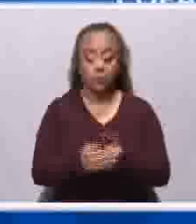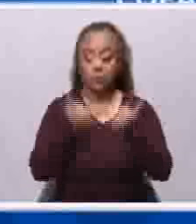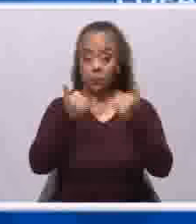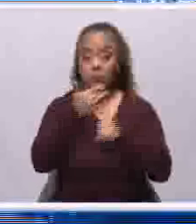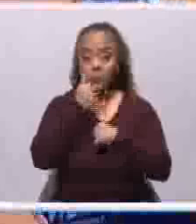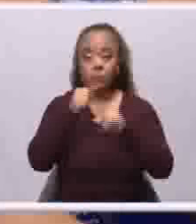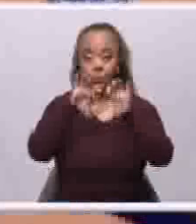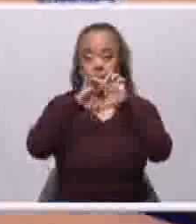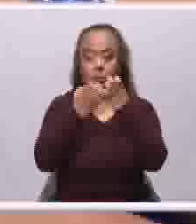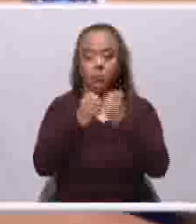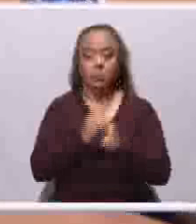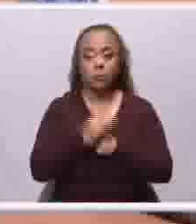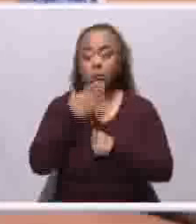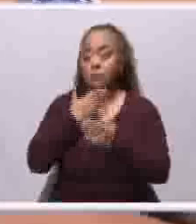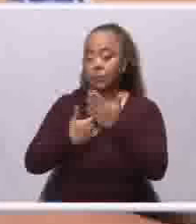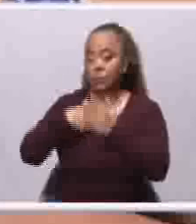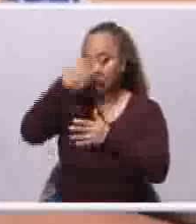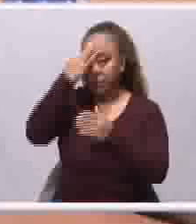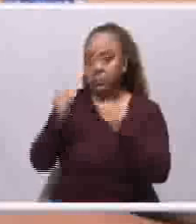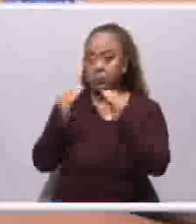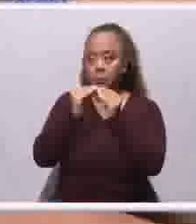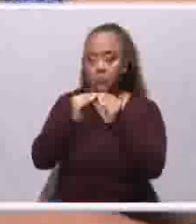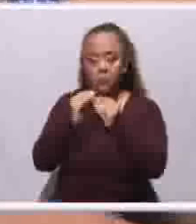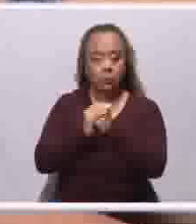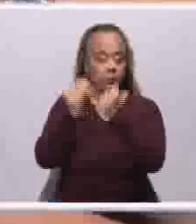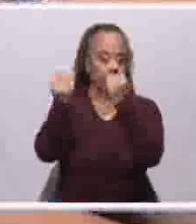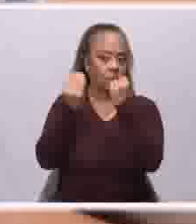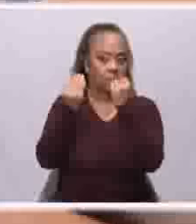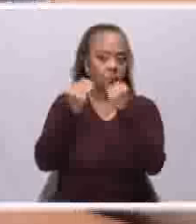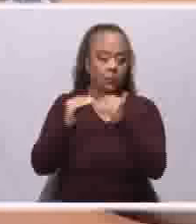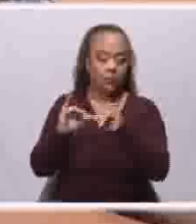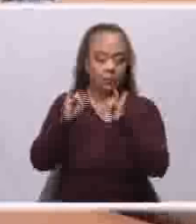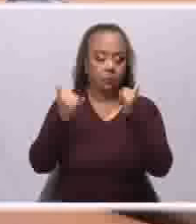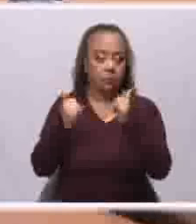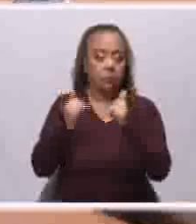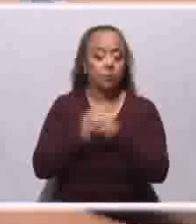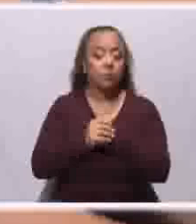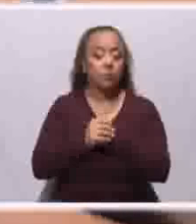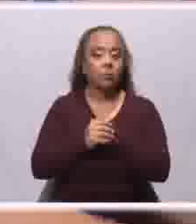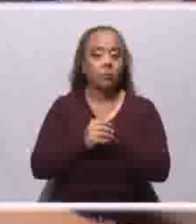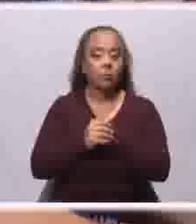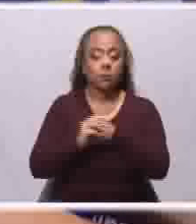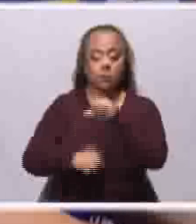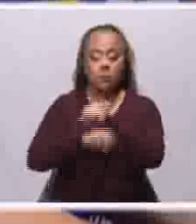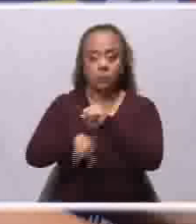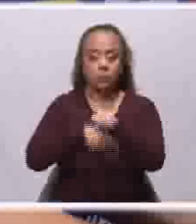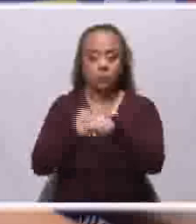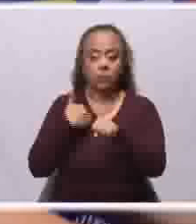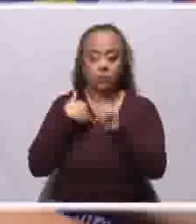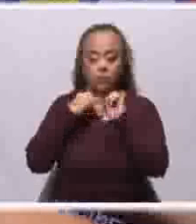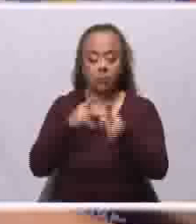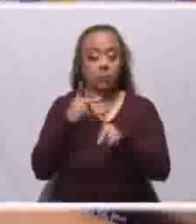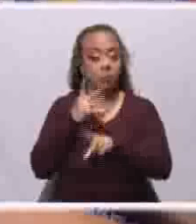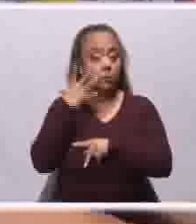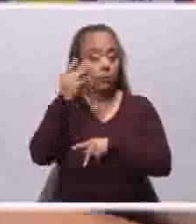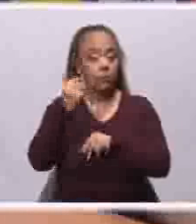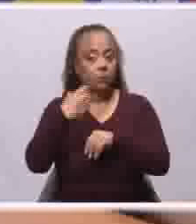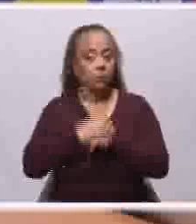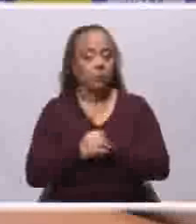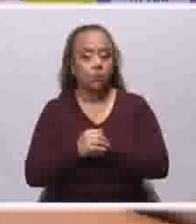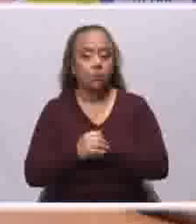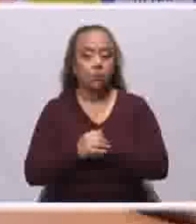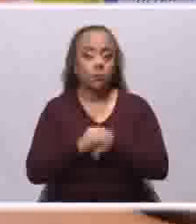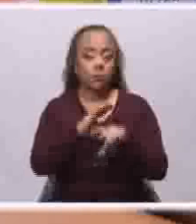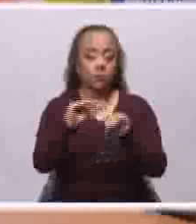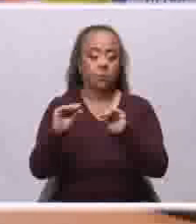los mejores planteles Bueno creo que la mayor enseñanza Es que muchos jóvenes que estamos en el fútbol nacional vamos a tener la la oportunidad de ir al exterior se